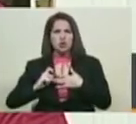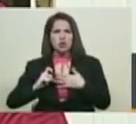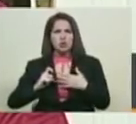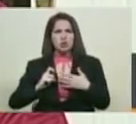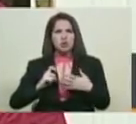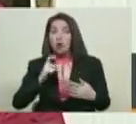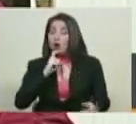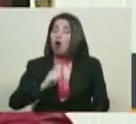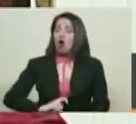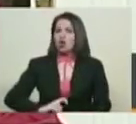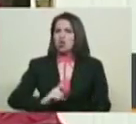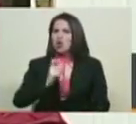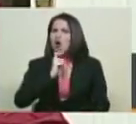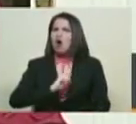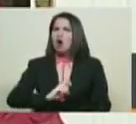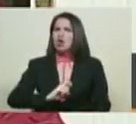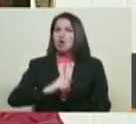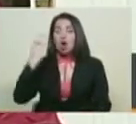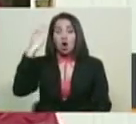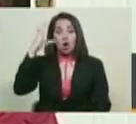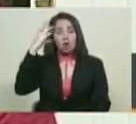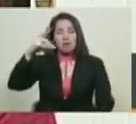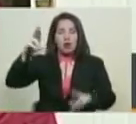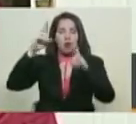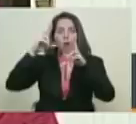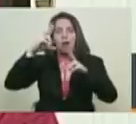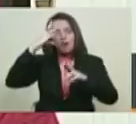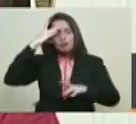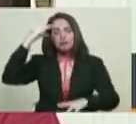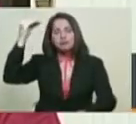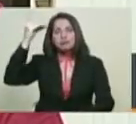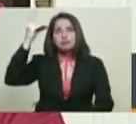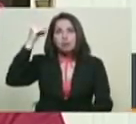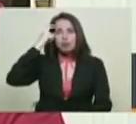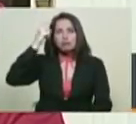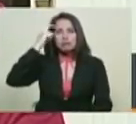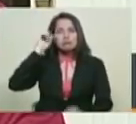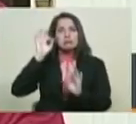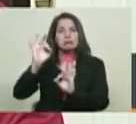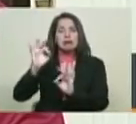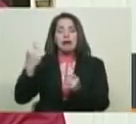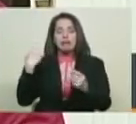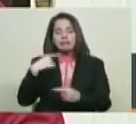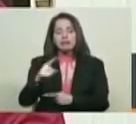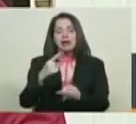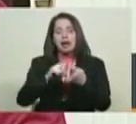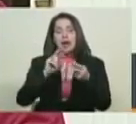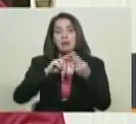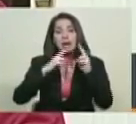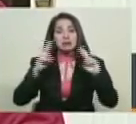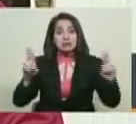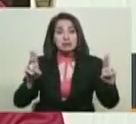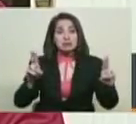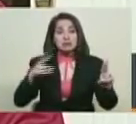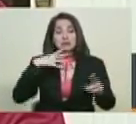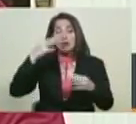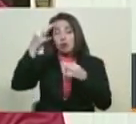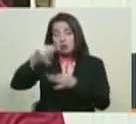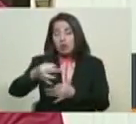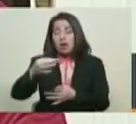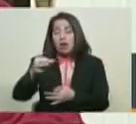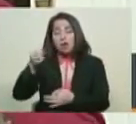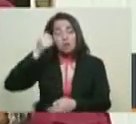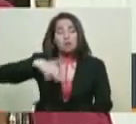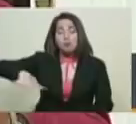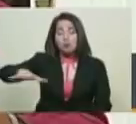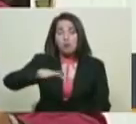de odio. Colombia algún día tendrá paz y nosotros trabajaremos, tengan la seguridad la comunidad colombiana.